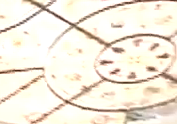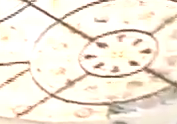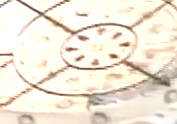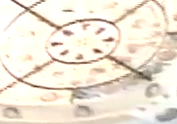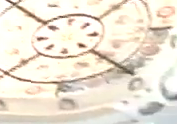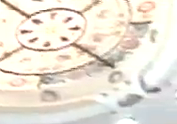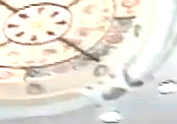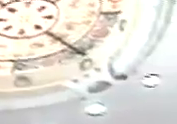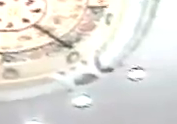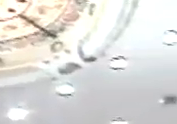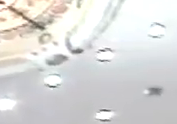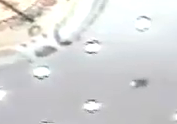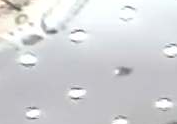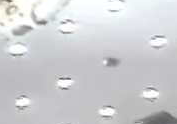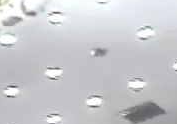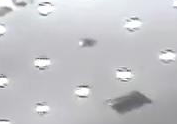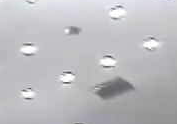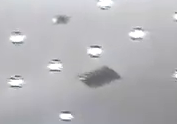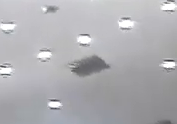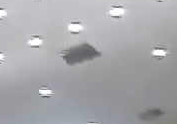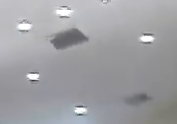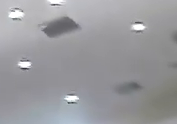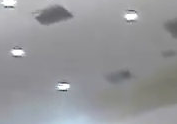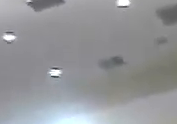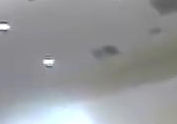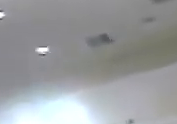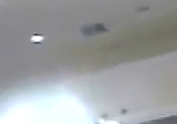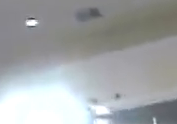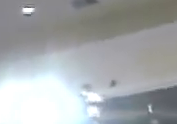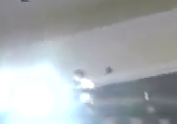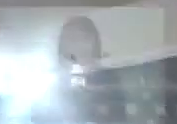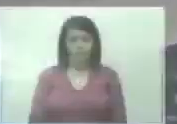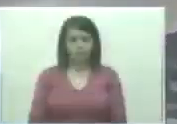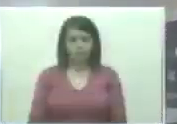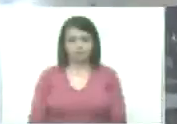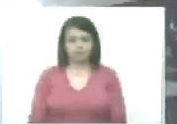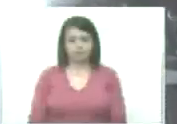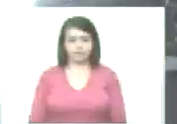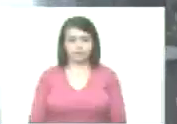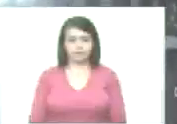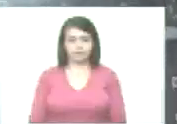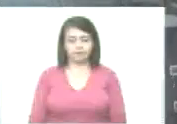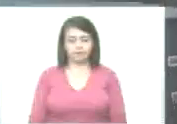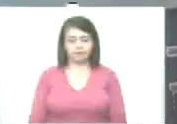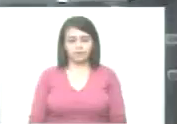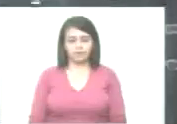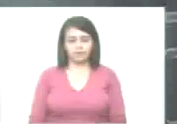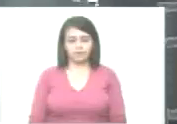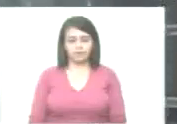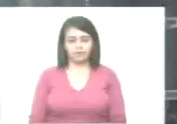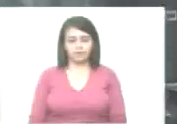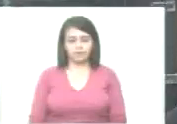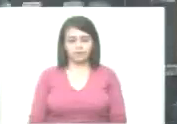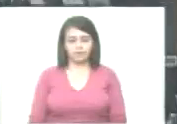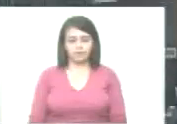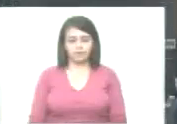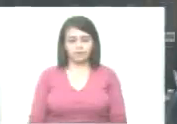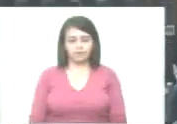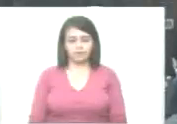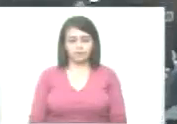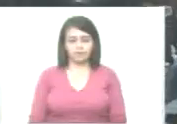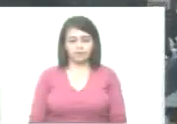Cuando son las 3:43 de la tarde, damos inicio a lo que será esta sesión